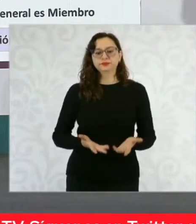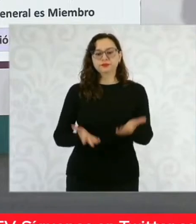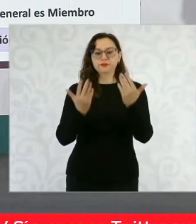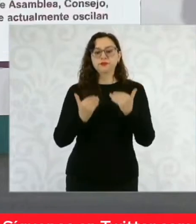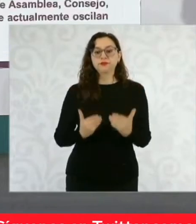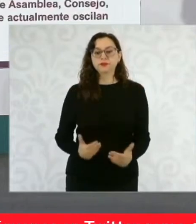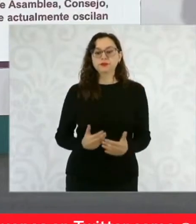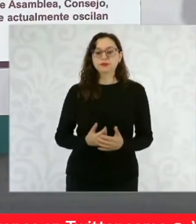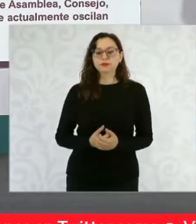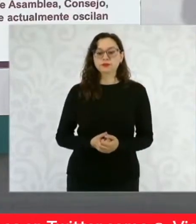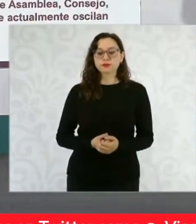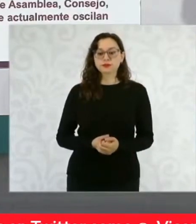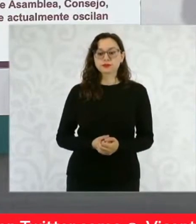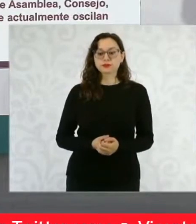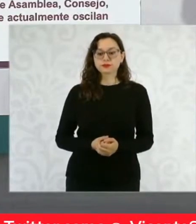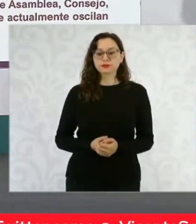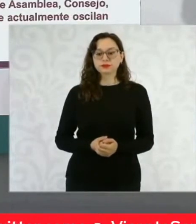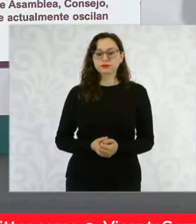sigue, por favor.